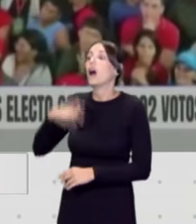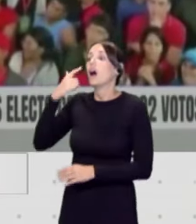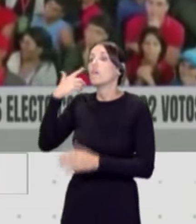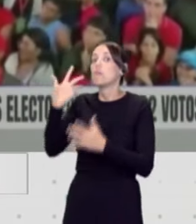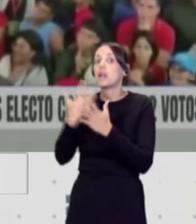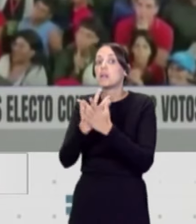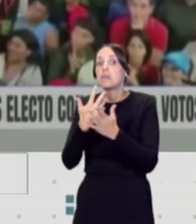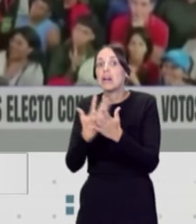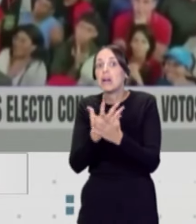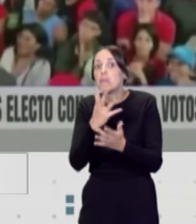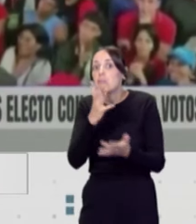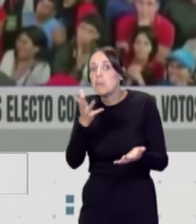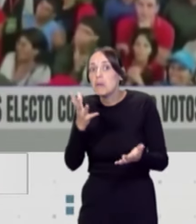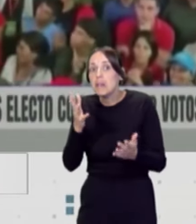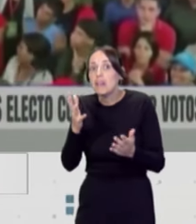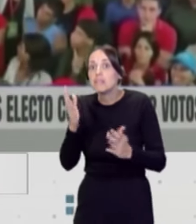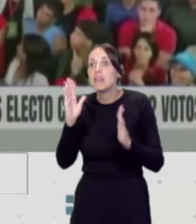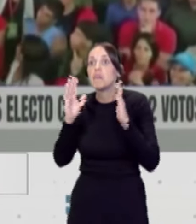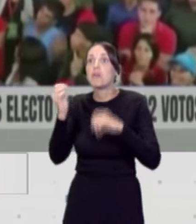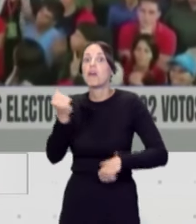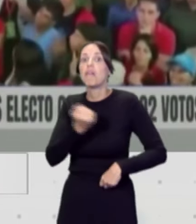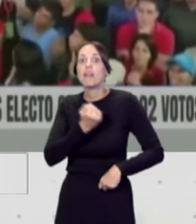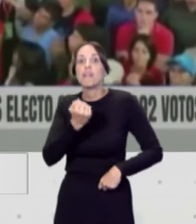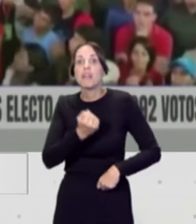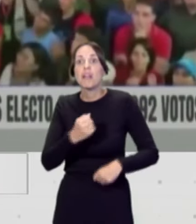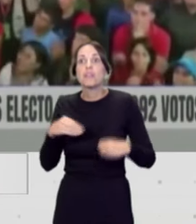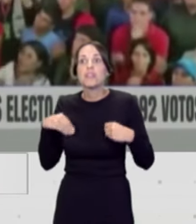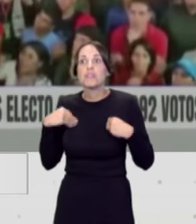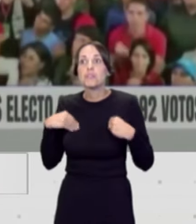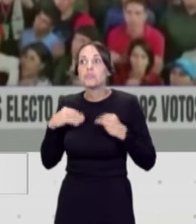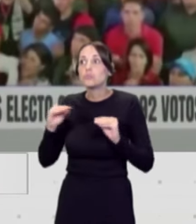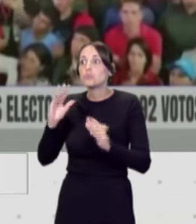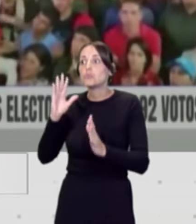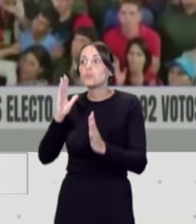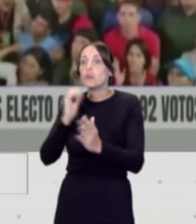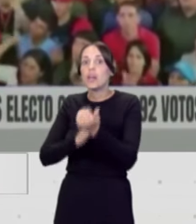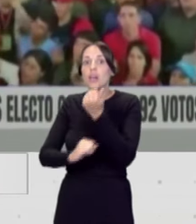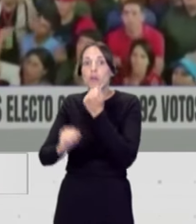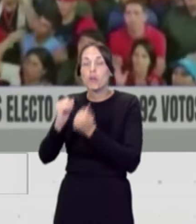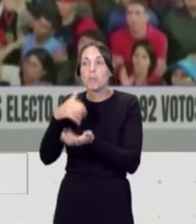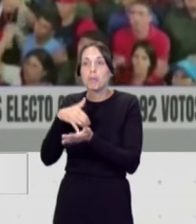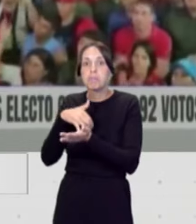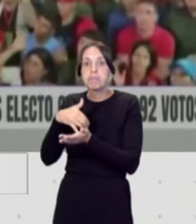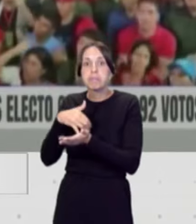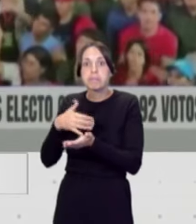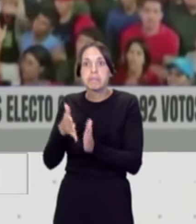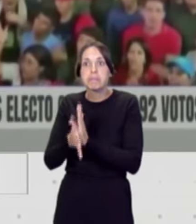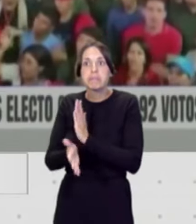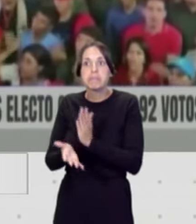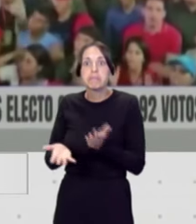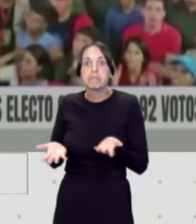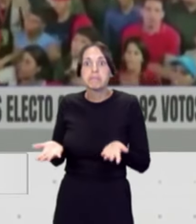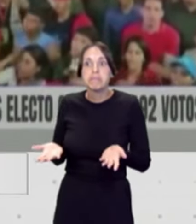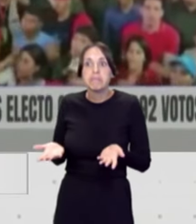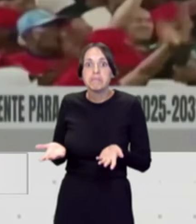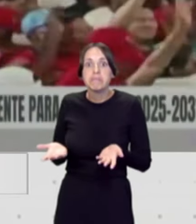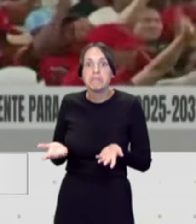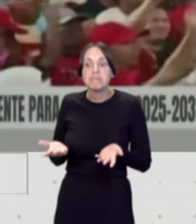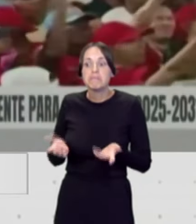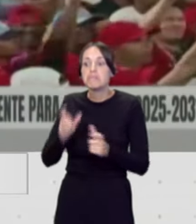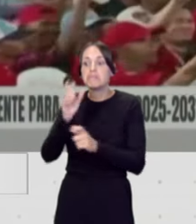de la Navidad en una economía... ¿De qué manera, claro? ...tan absolutamente precaria que van a poder comprar la mayor parte de su